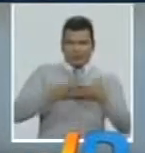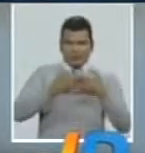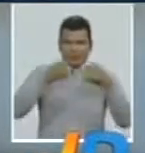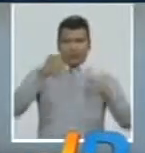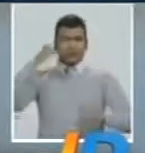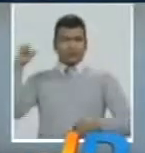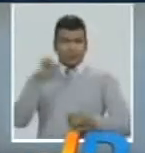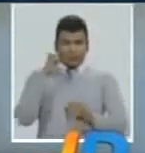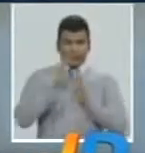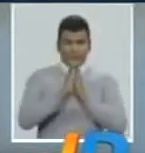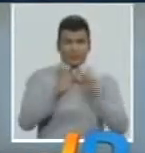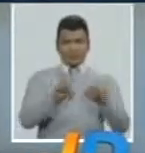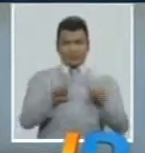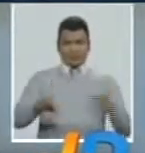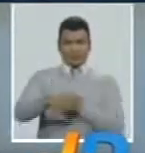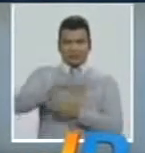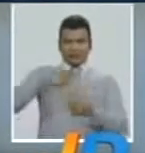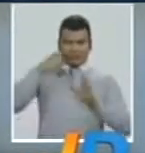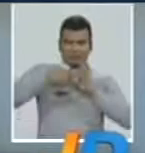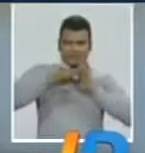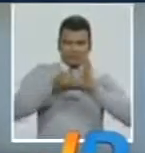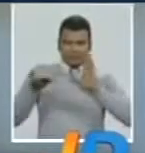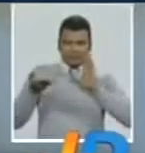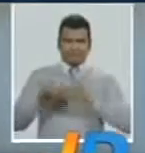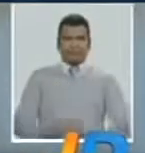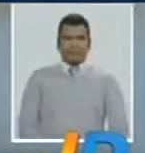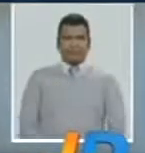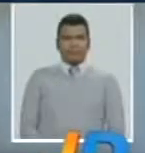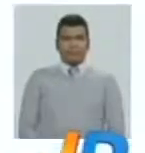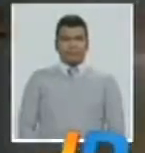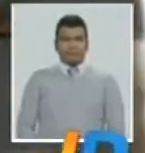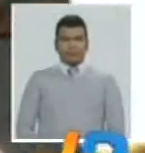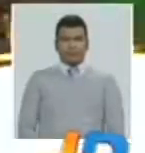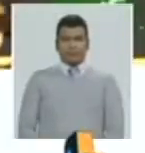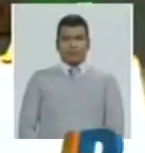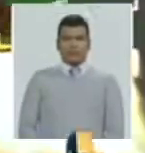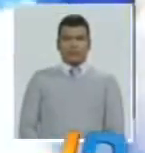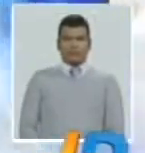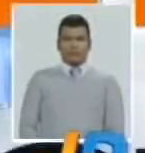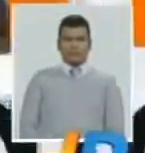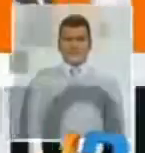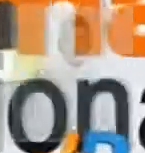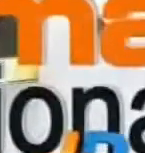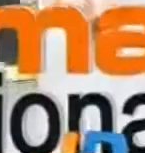Pastor. Esta y otras noticias en el siguiente Panorama Regional.